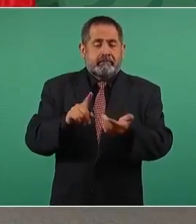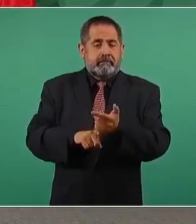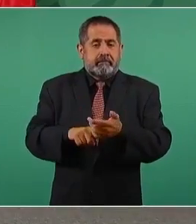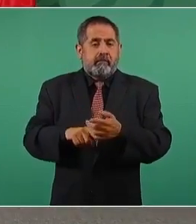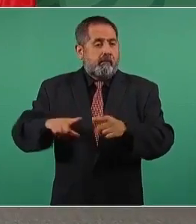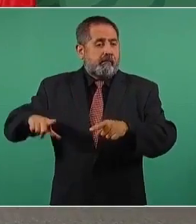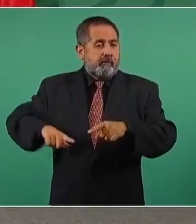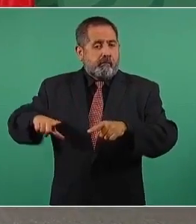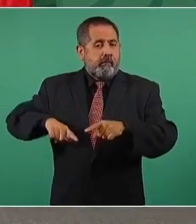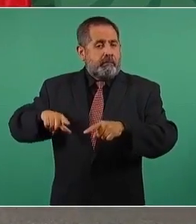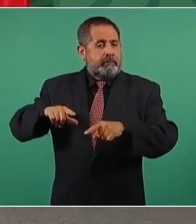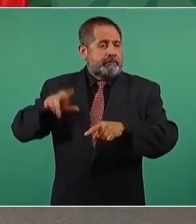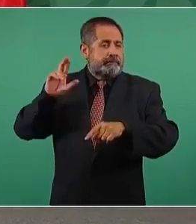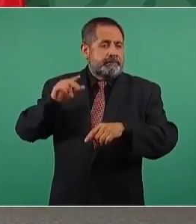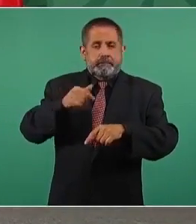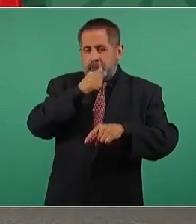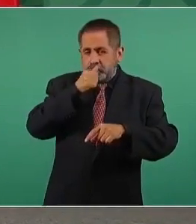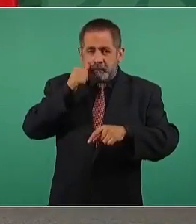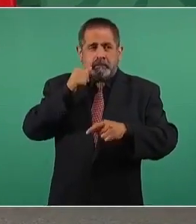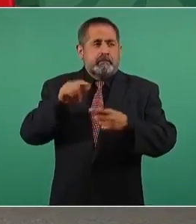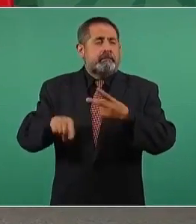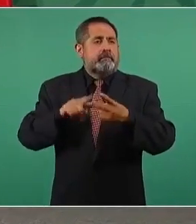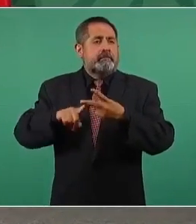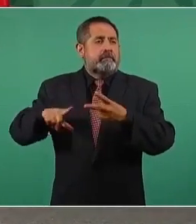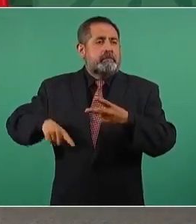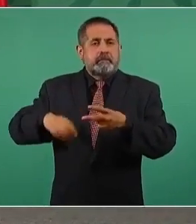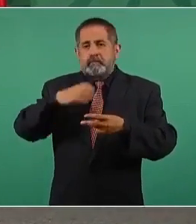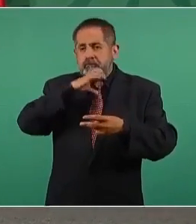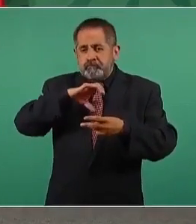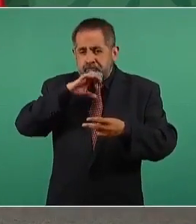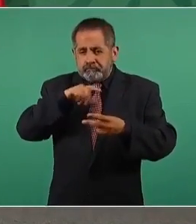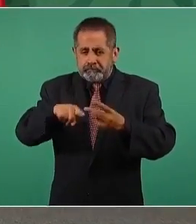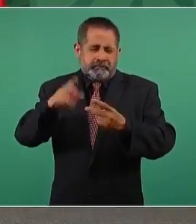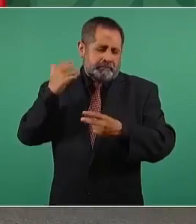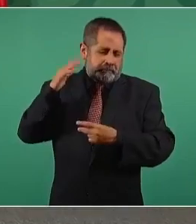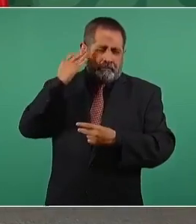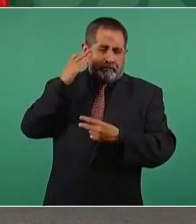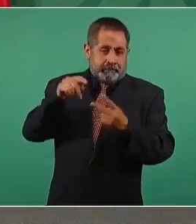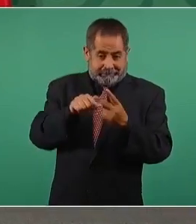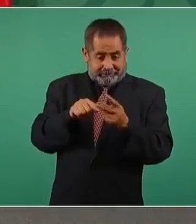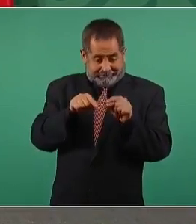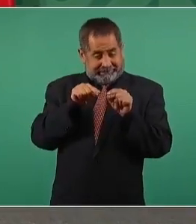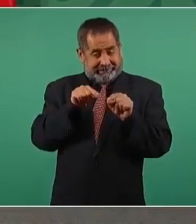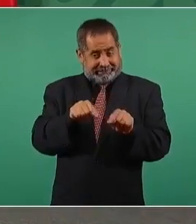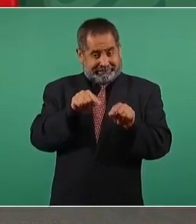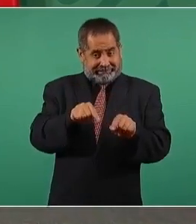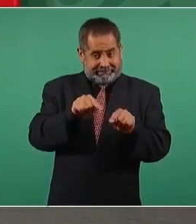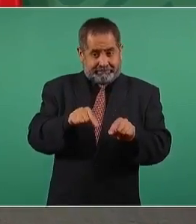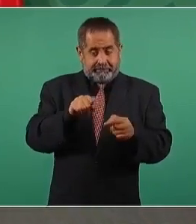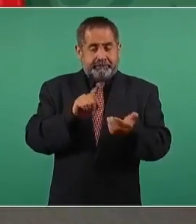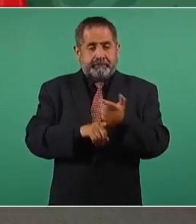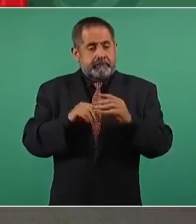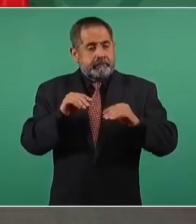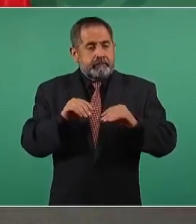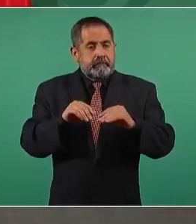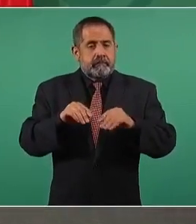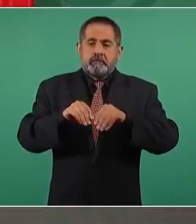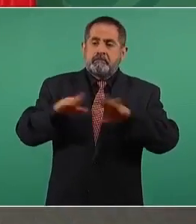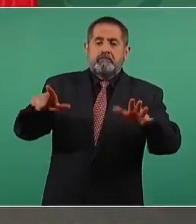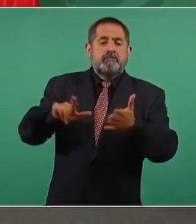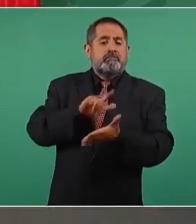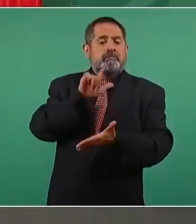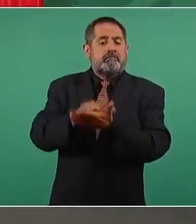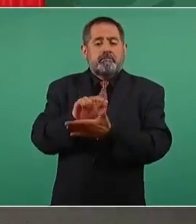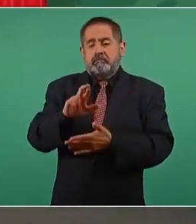el gobierno de Juárez, donde estuvo el gobierno de Carranza. Ahí se dieron a conocer las leyes